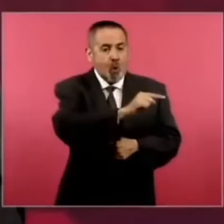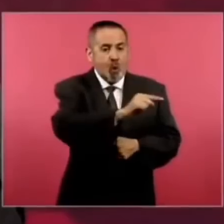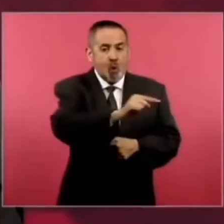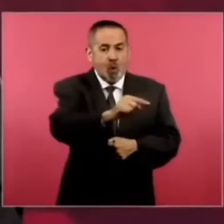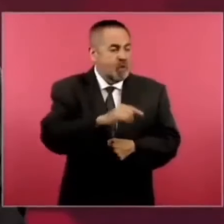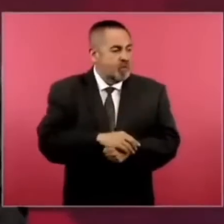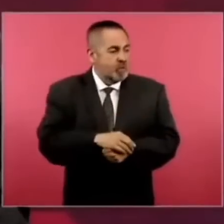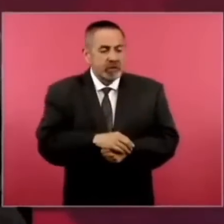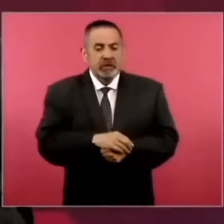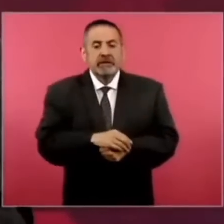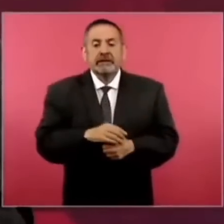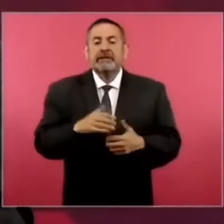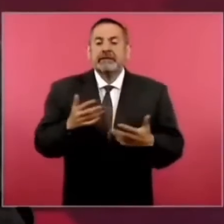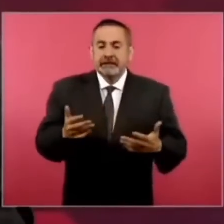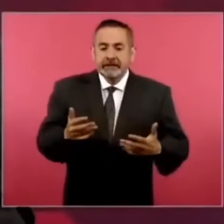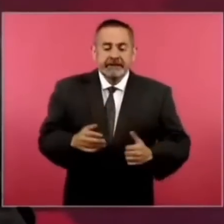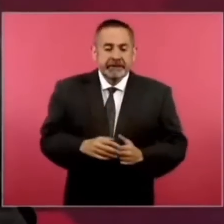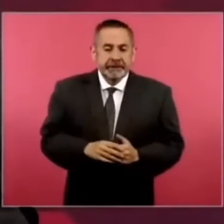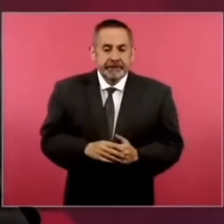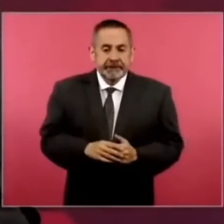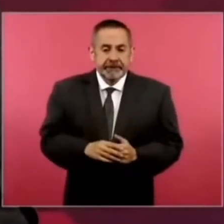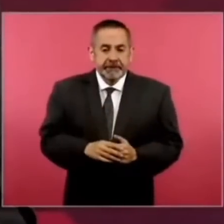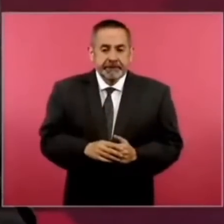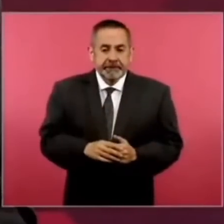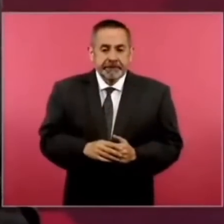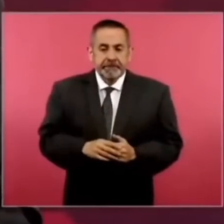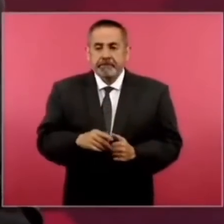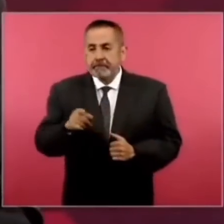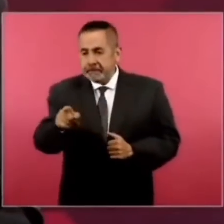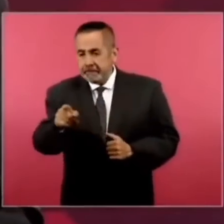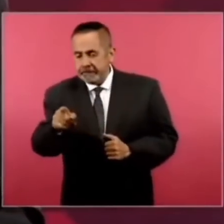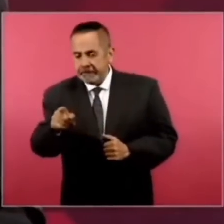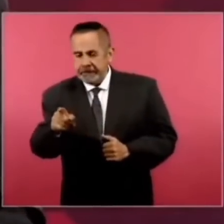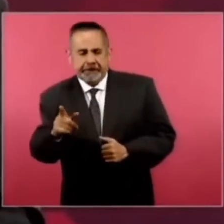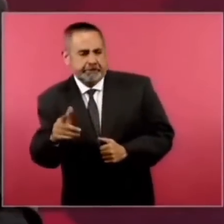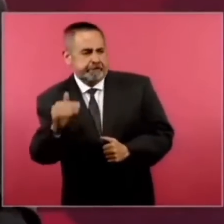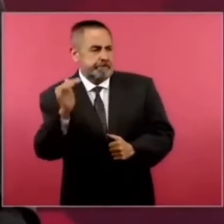Y empezamos a salir